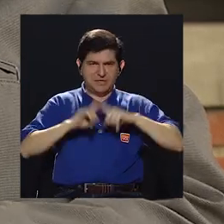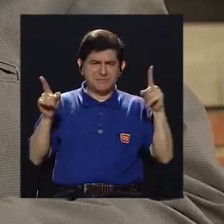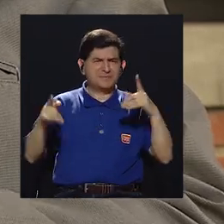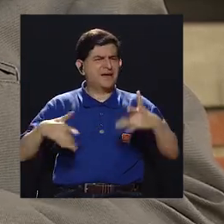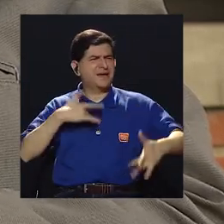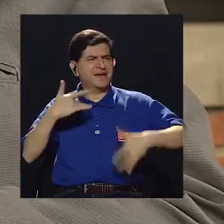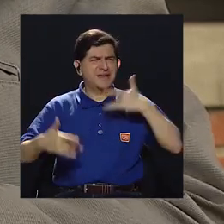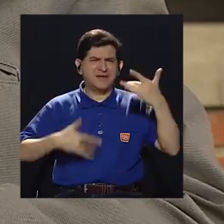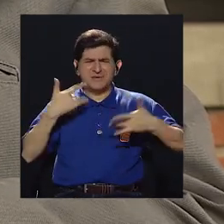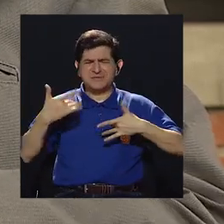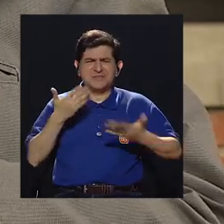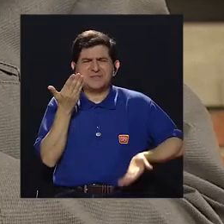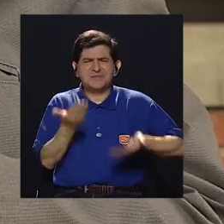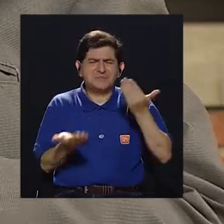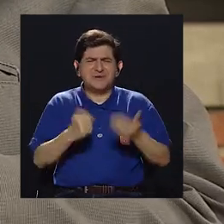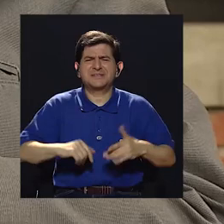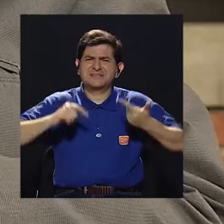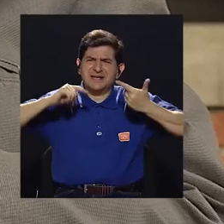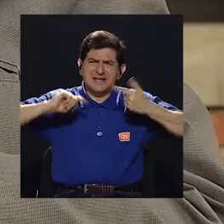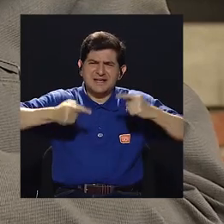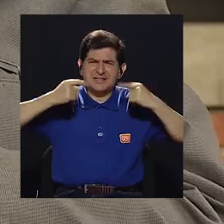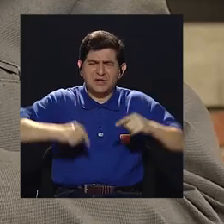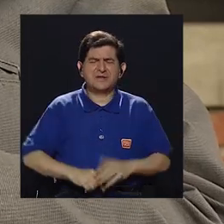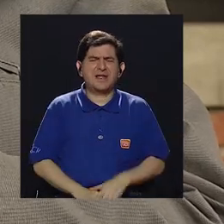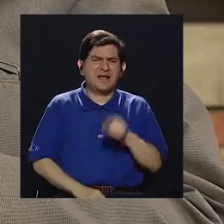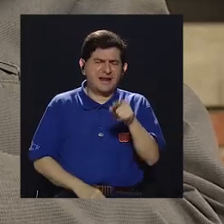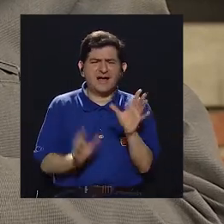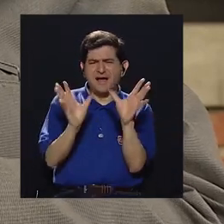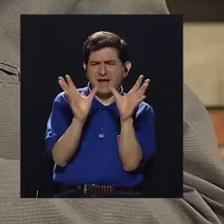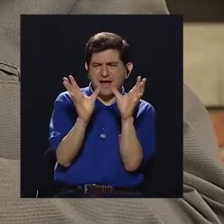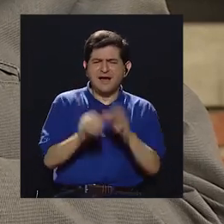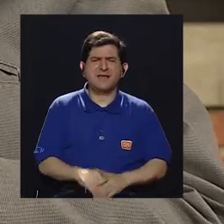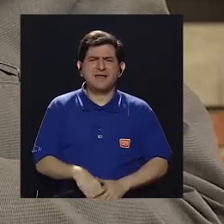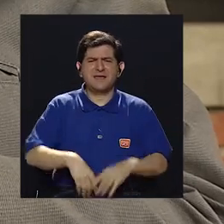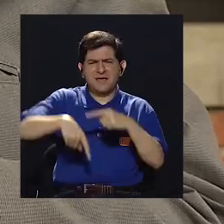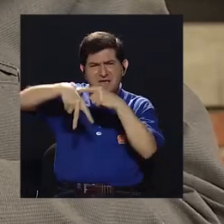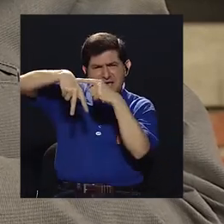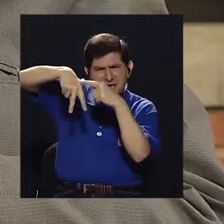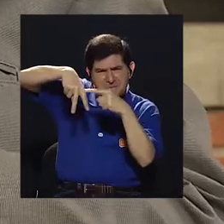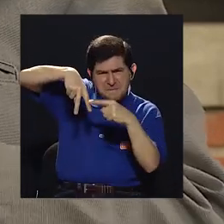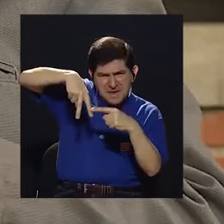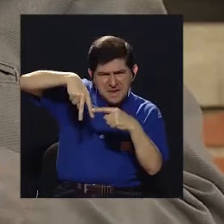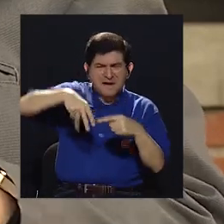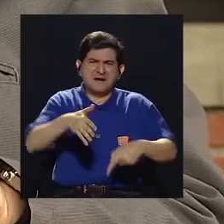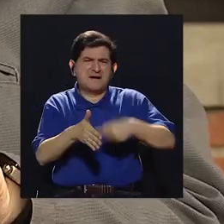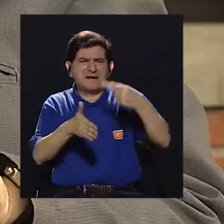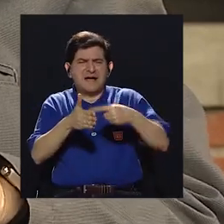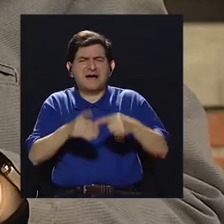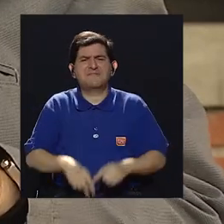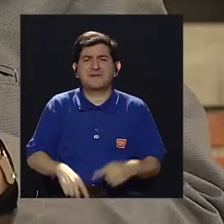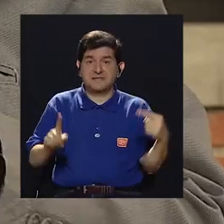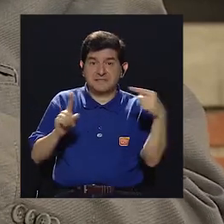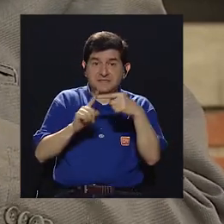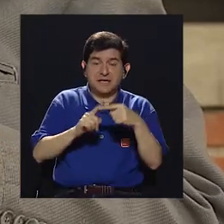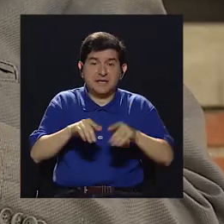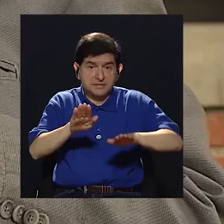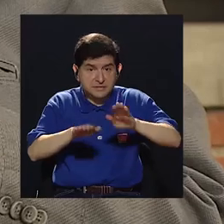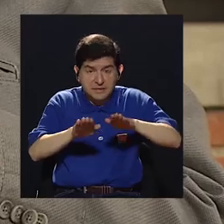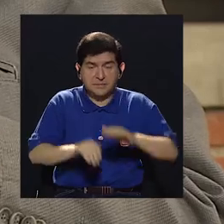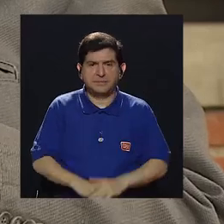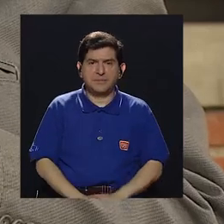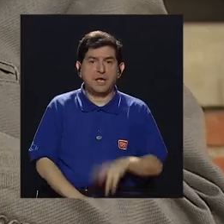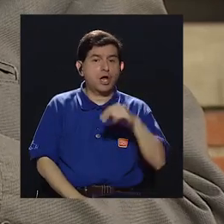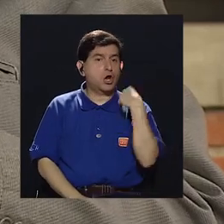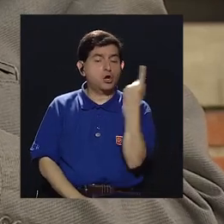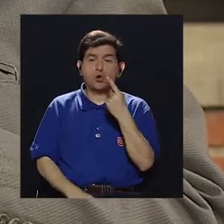es ese síntoma que uno refiere, que le duele la nalga y se le va hacia la pierna, y que muchas veces se va hasta el dedo gordo, que